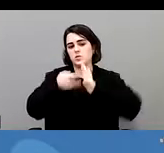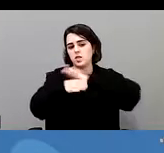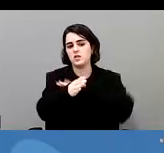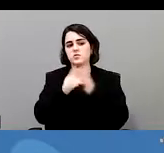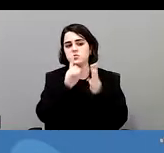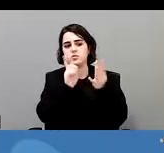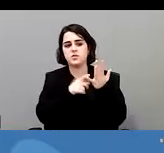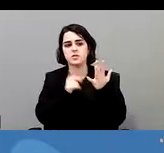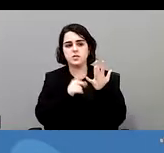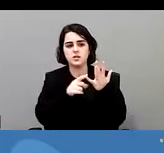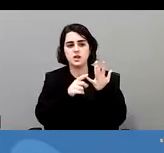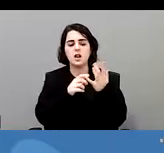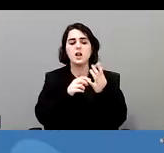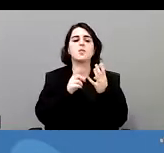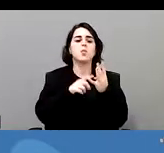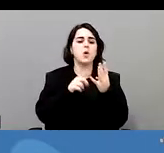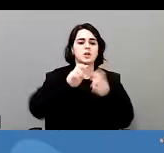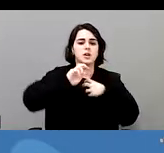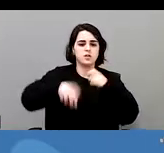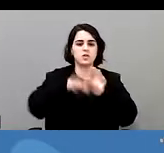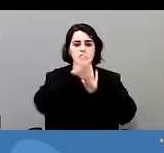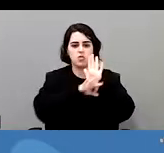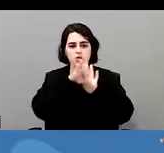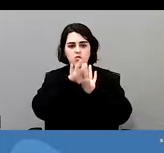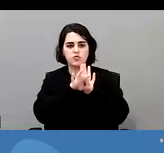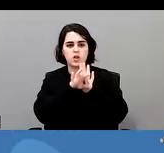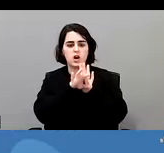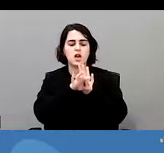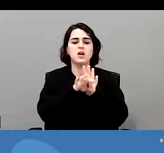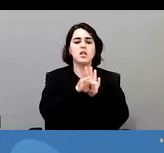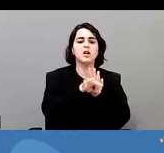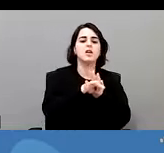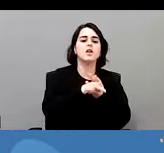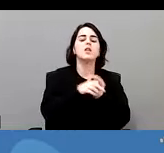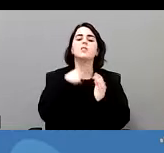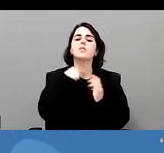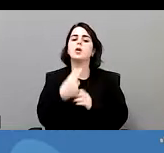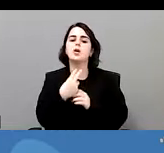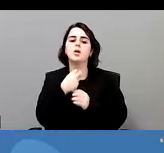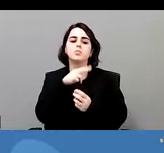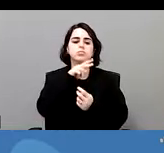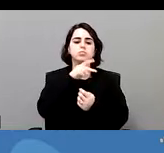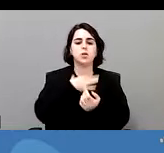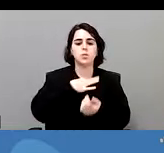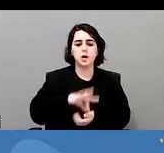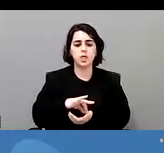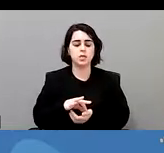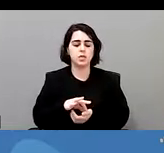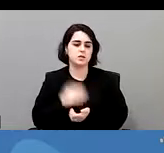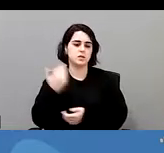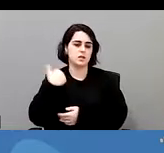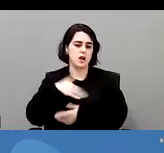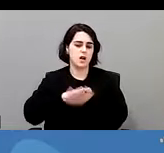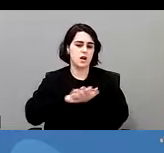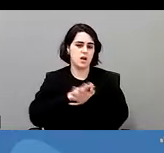Conseguir incluir los productos de apoyo, software, hardware de comunicador, sintetizador de voz, lectores oculares, bueno, ya lo hablaba